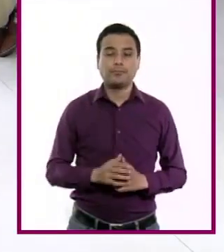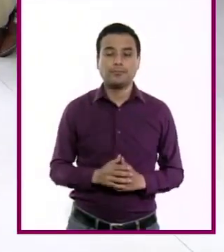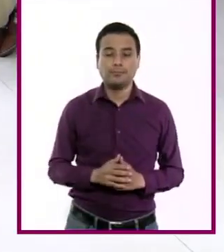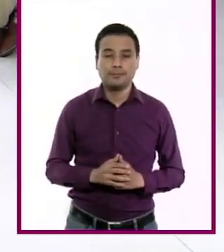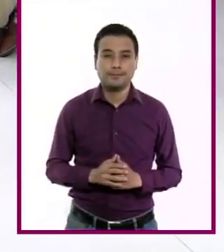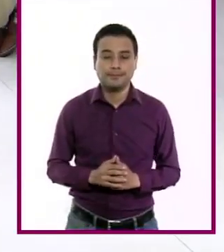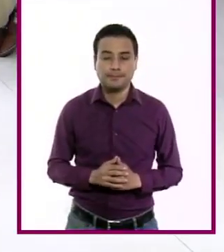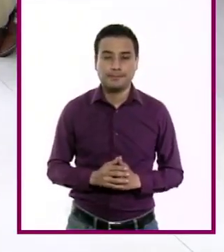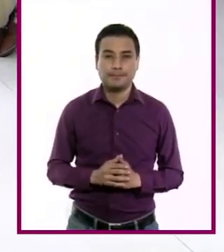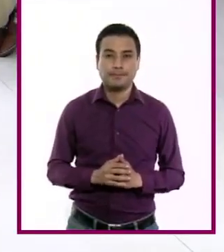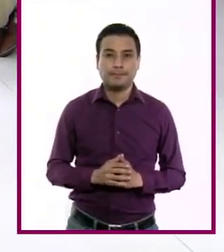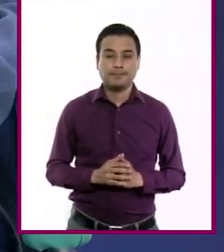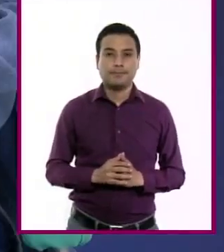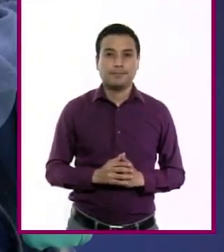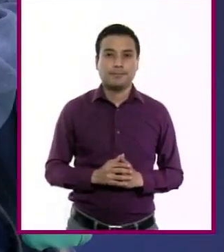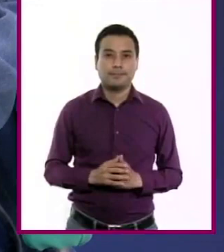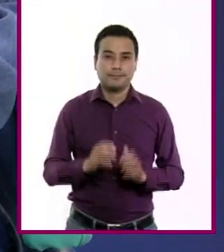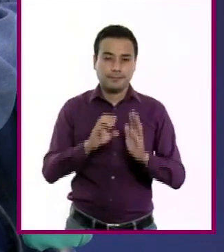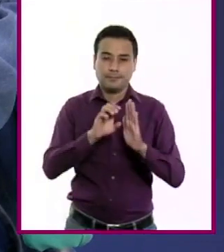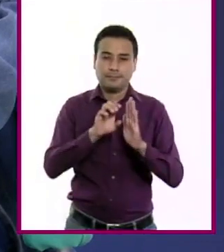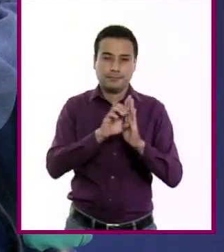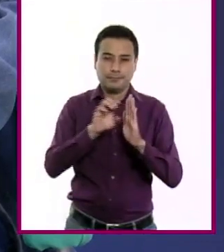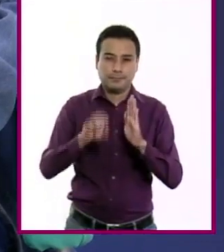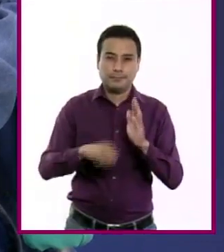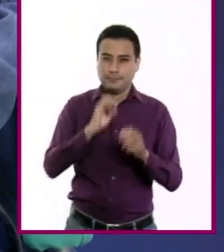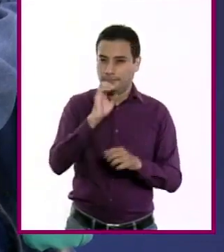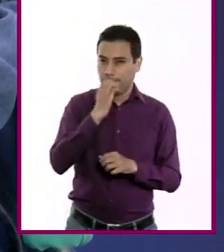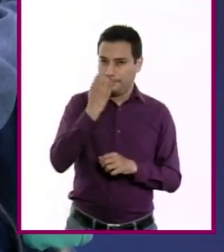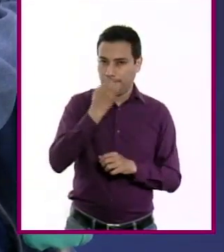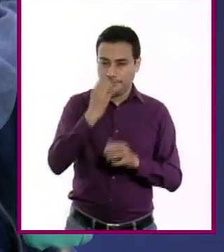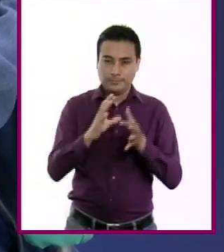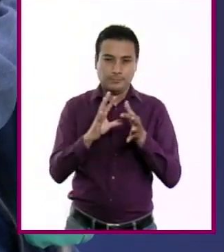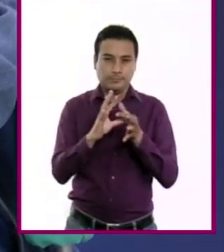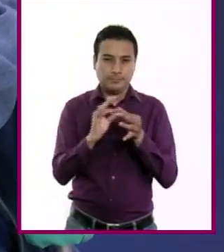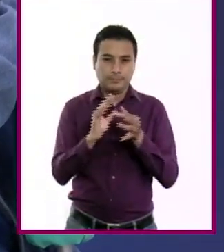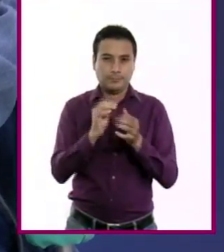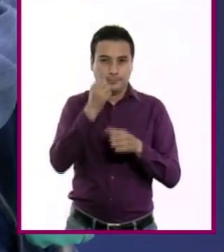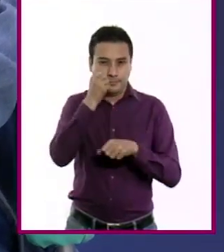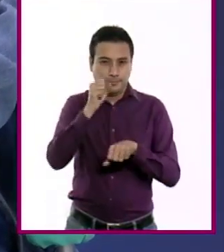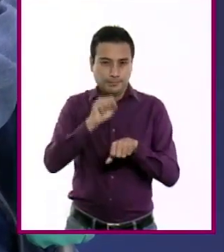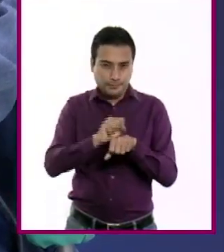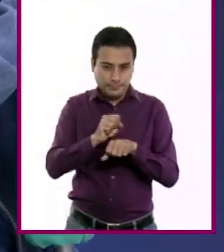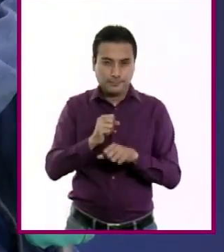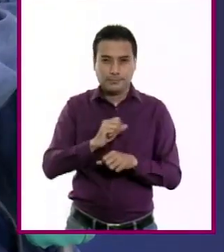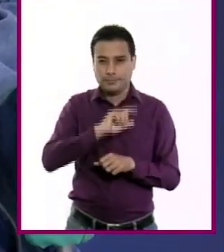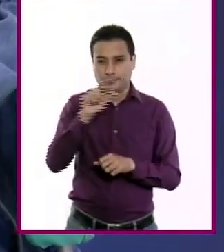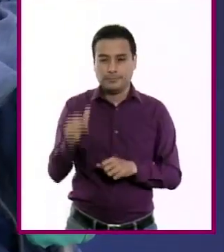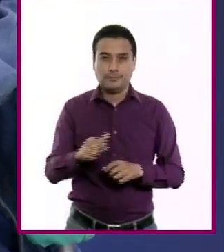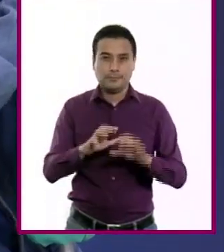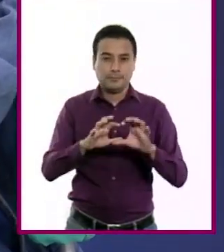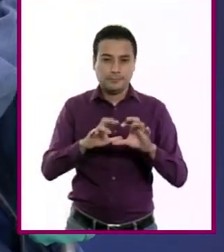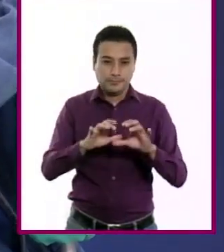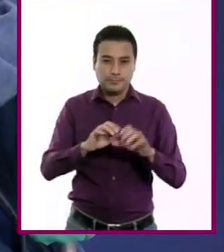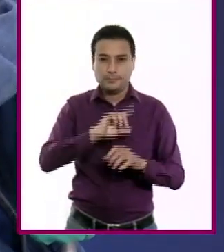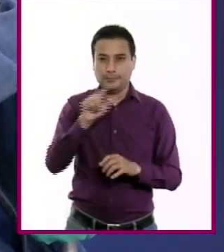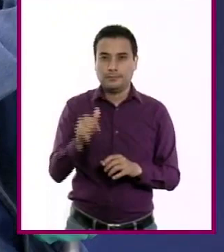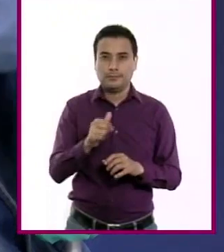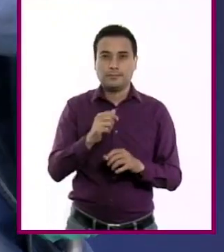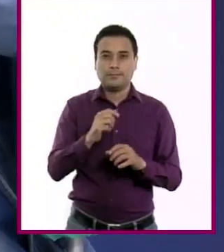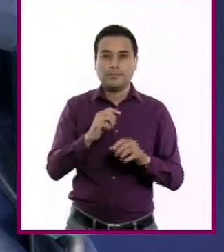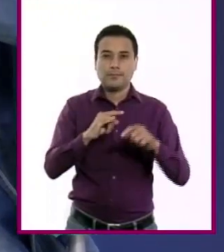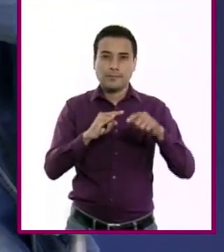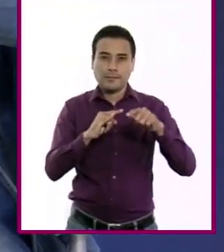que es el ejemplo básico que te ponen en la escuela, ¿no? Que está una secretaria, una persona, uh-huh, y pegan la contraseña en la computadora, ¿no? Entonces, uh-huh,